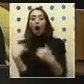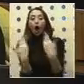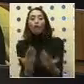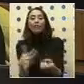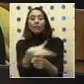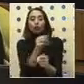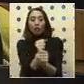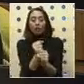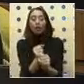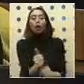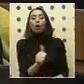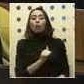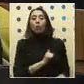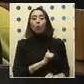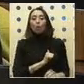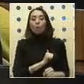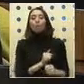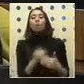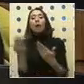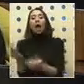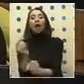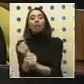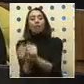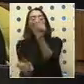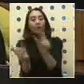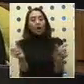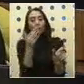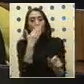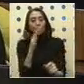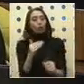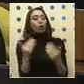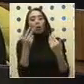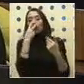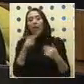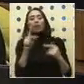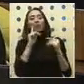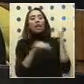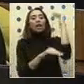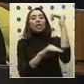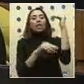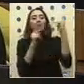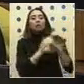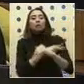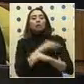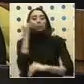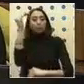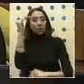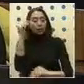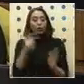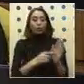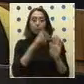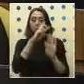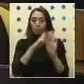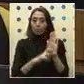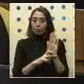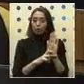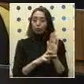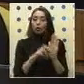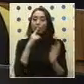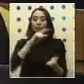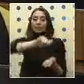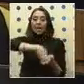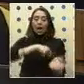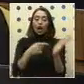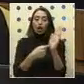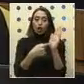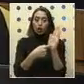y créditos laborales para las trabajadoras, cualquiera sea su empleador. Establece en este proyecto que se anule el